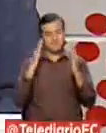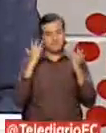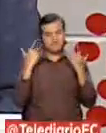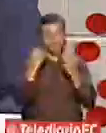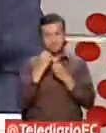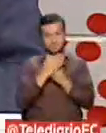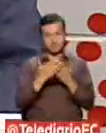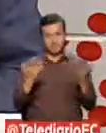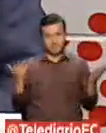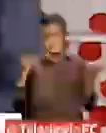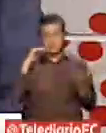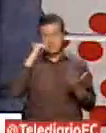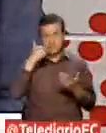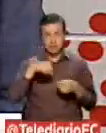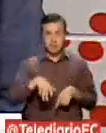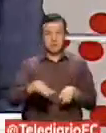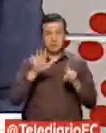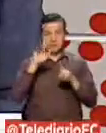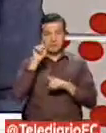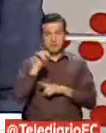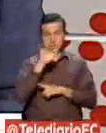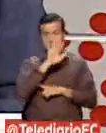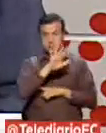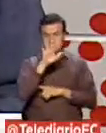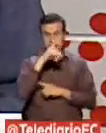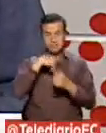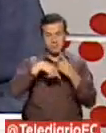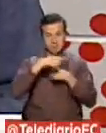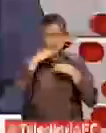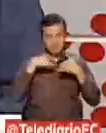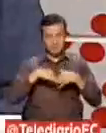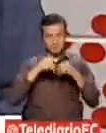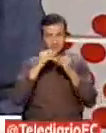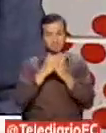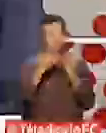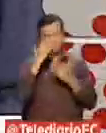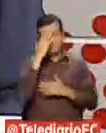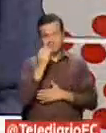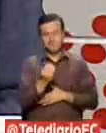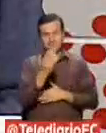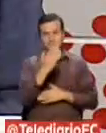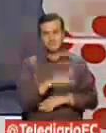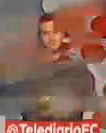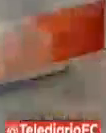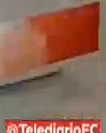por su sintonía. Mañana 6:55 volveremos con Primera Impresión. Buenos días.